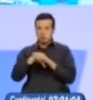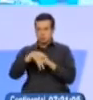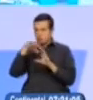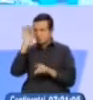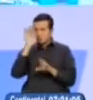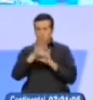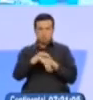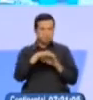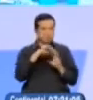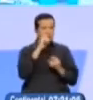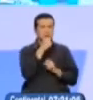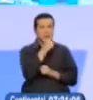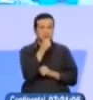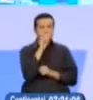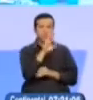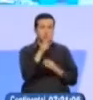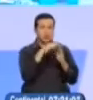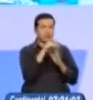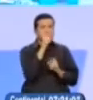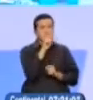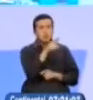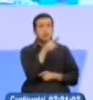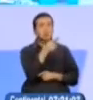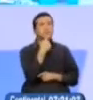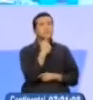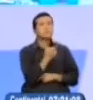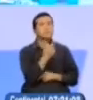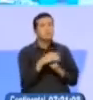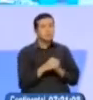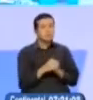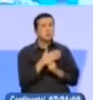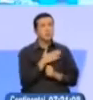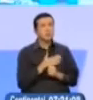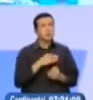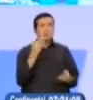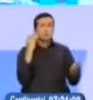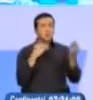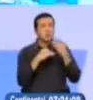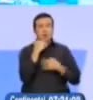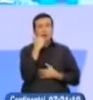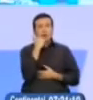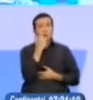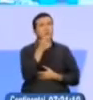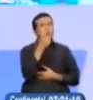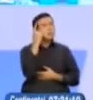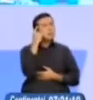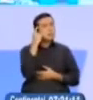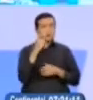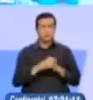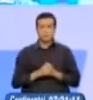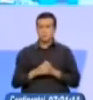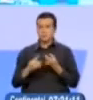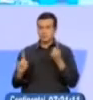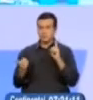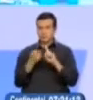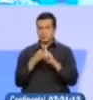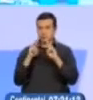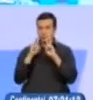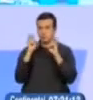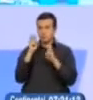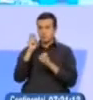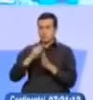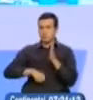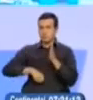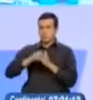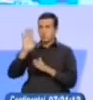aleatoria y son entrevistadas en sus hogares y les buscamos que digan ellas de la manera más sincera qué es lo que opinan. Empecemos por la